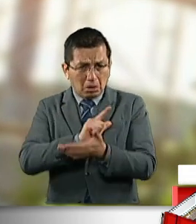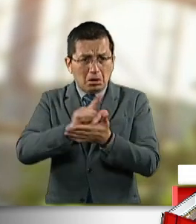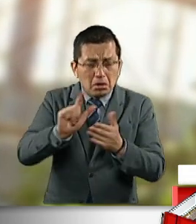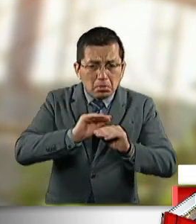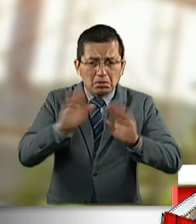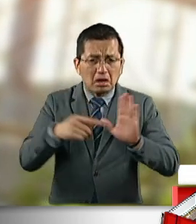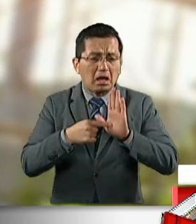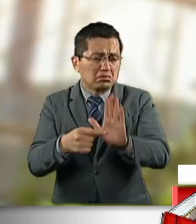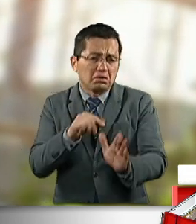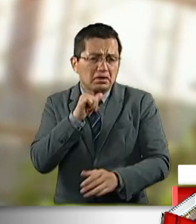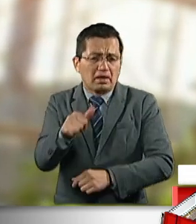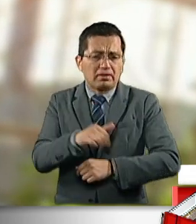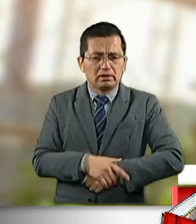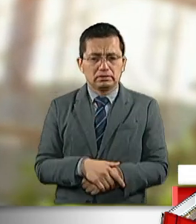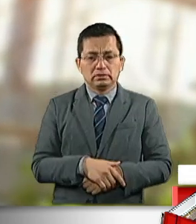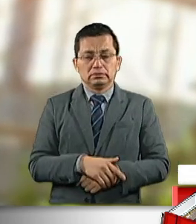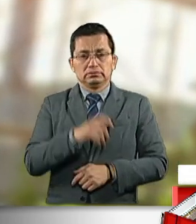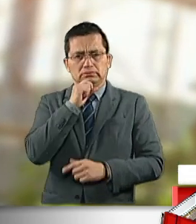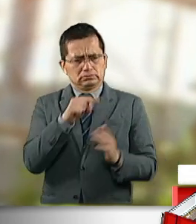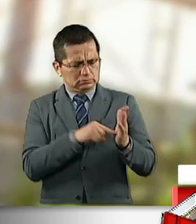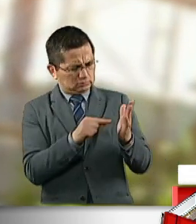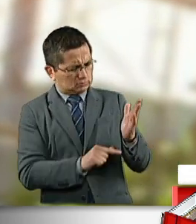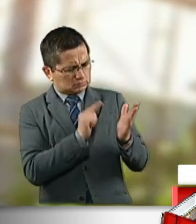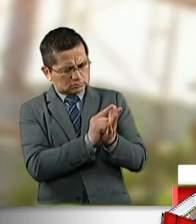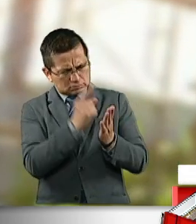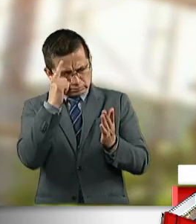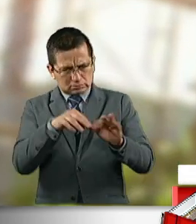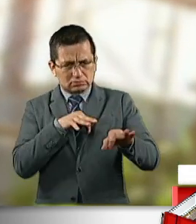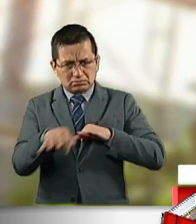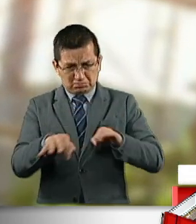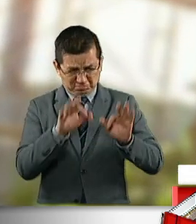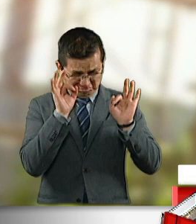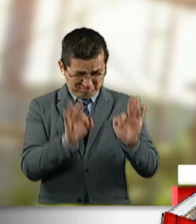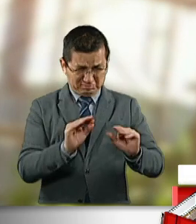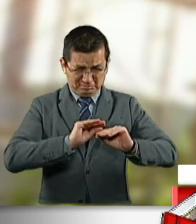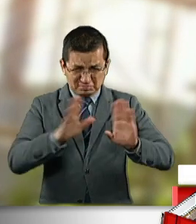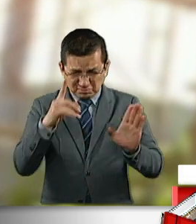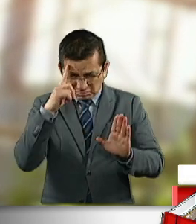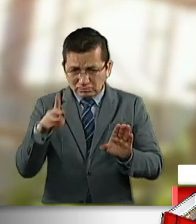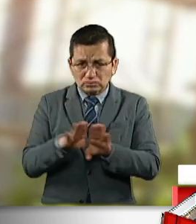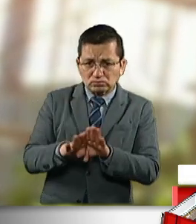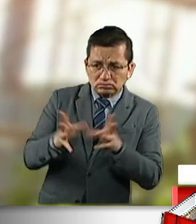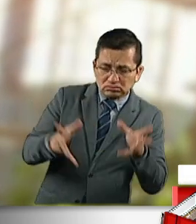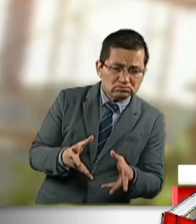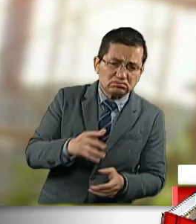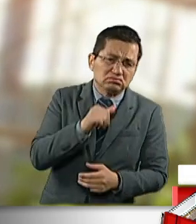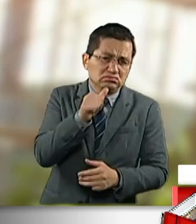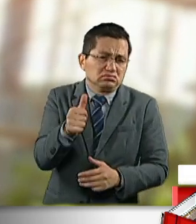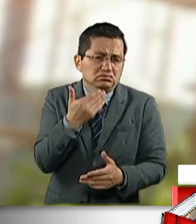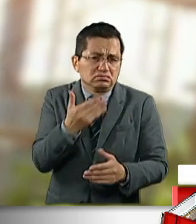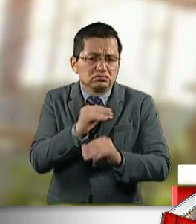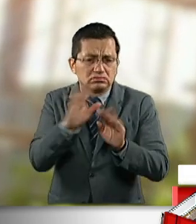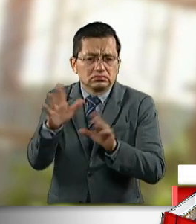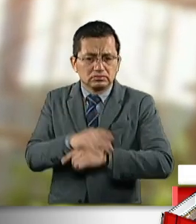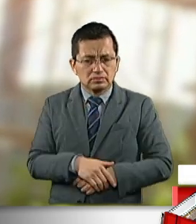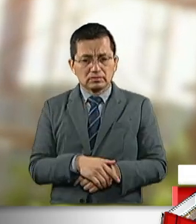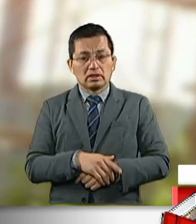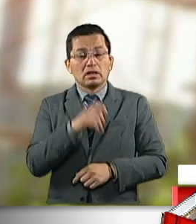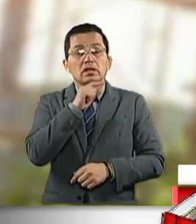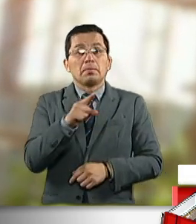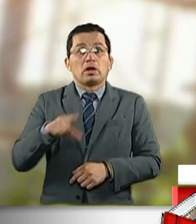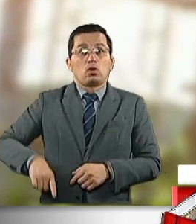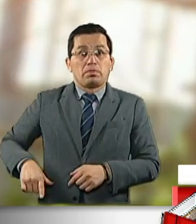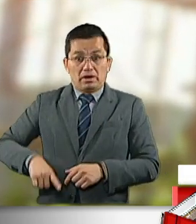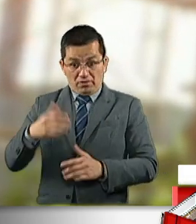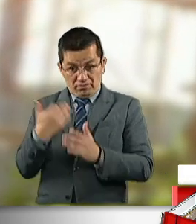existen parámetros sobre cómo aplicar las reformas laborales, como es la del outsourcing, y afirmaron que la falta de anticipos por parte del gobierno